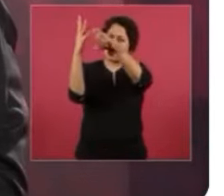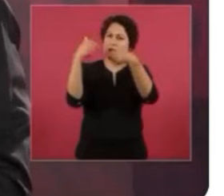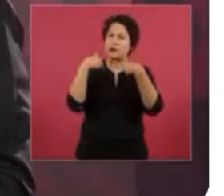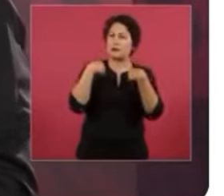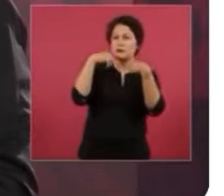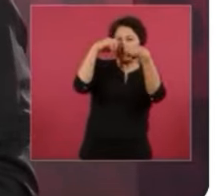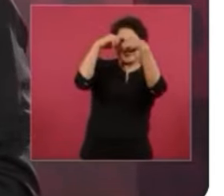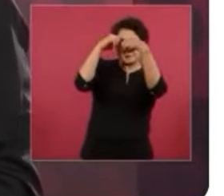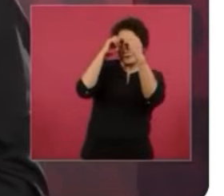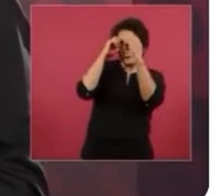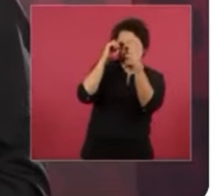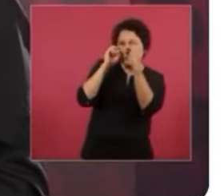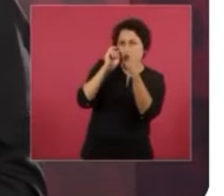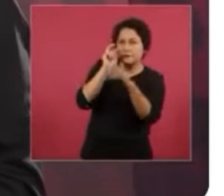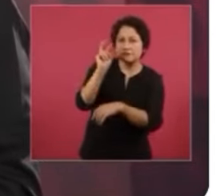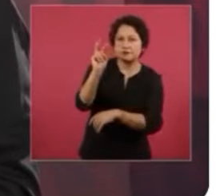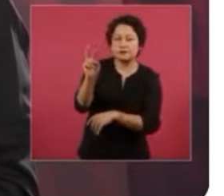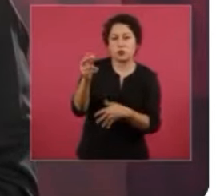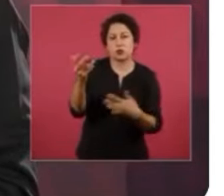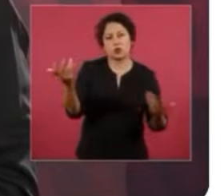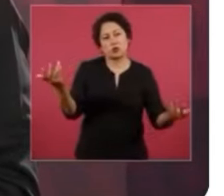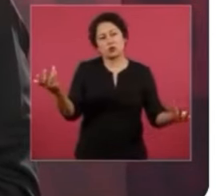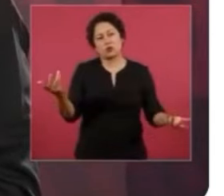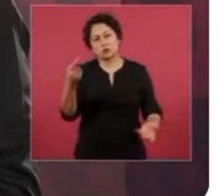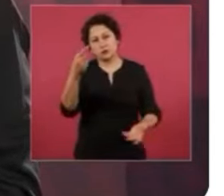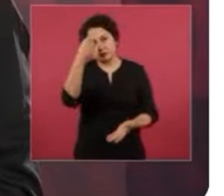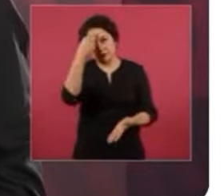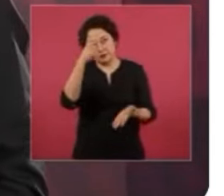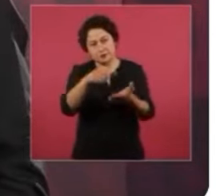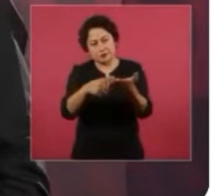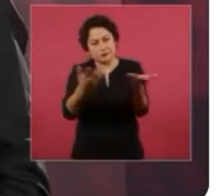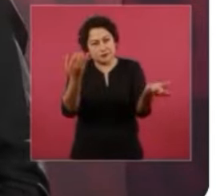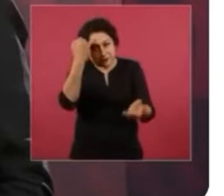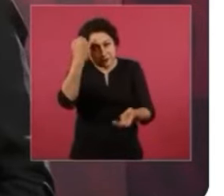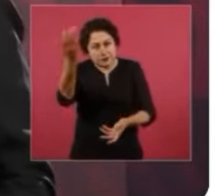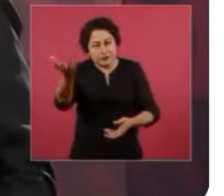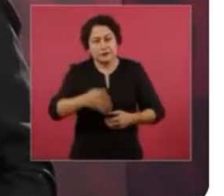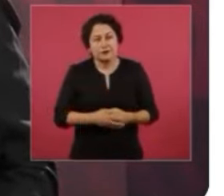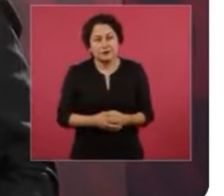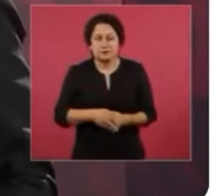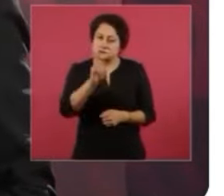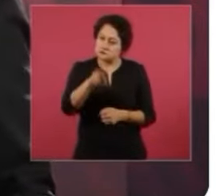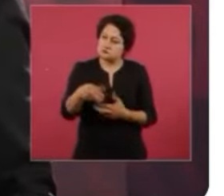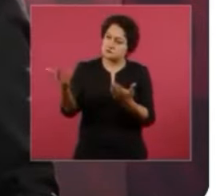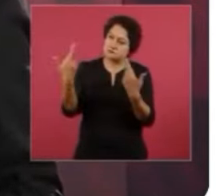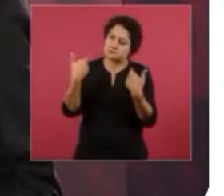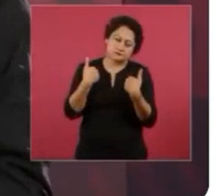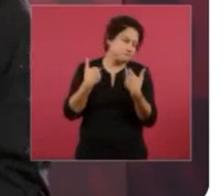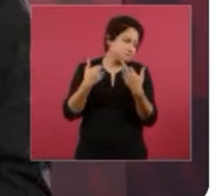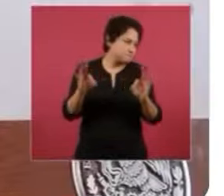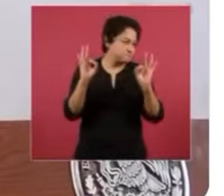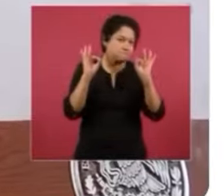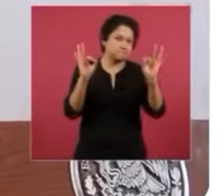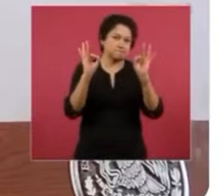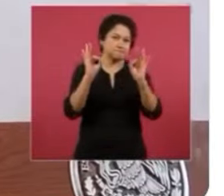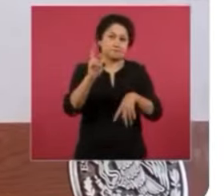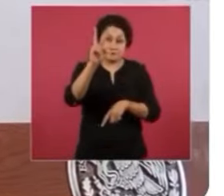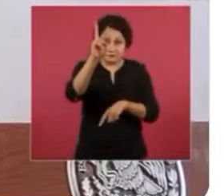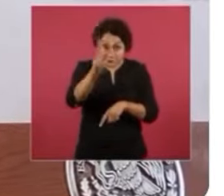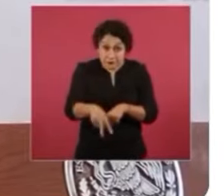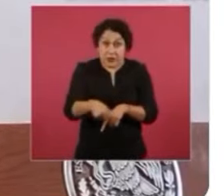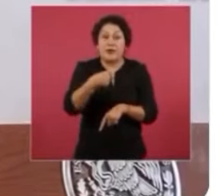si ya les si muy buen regalo o sea este y agradecerle mucho a la gente ya este